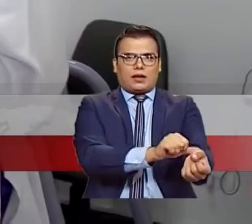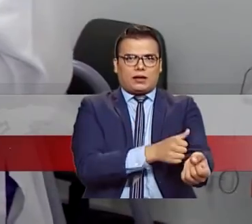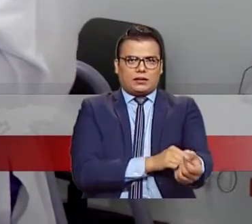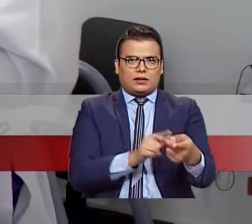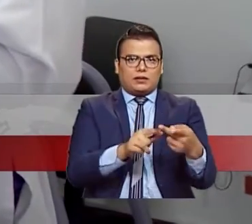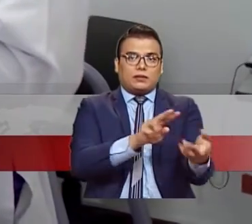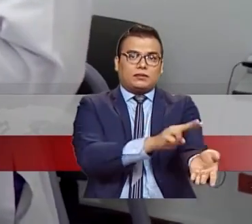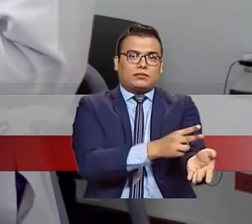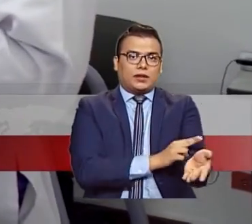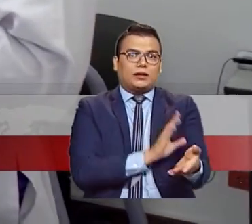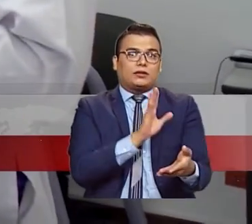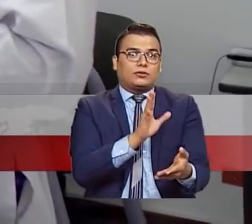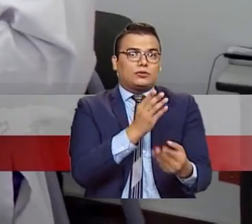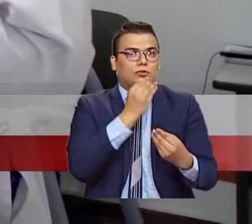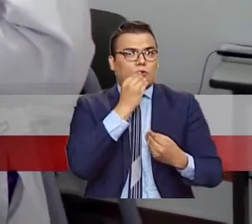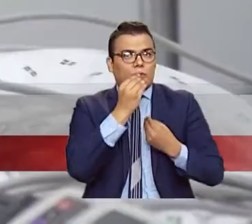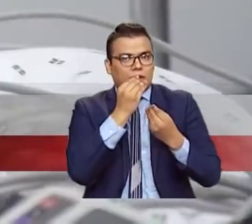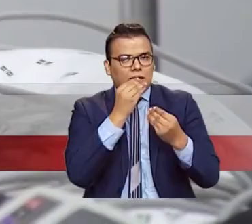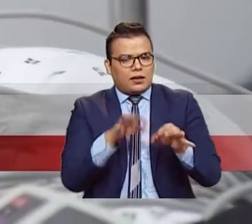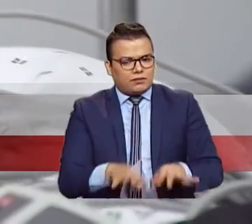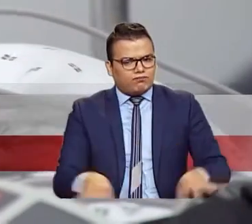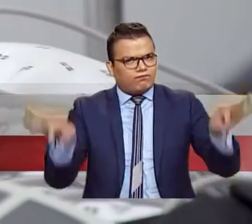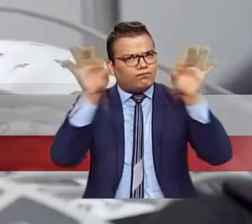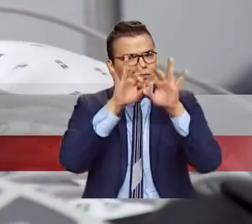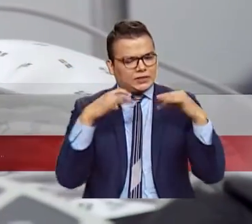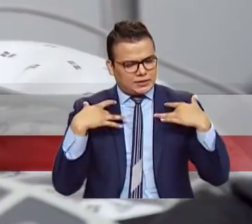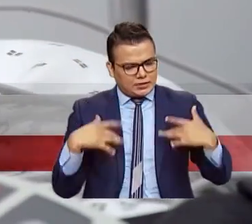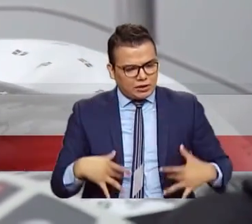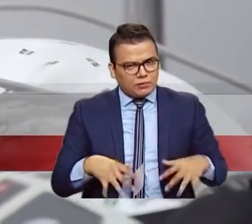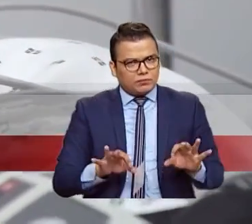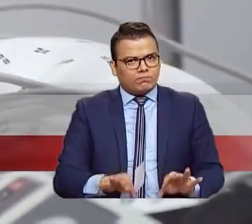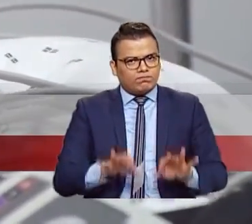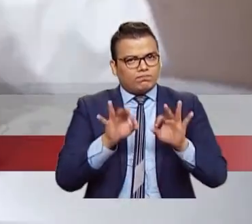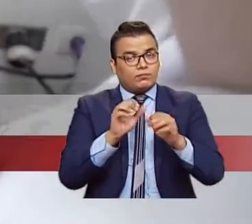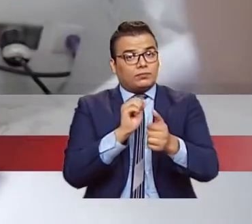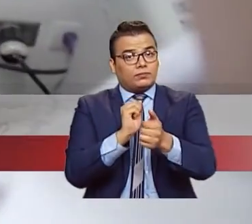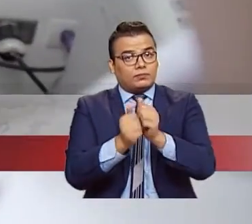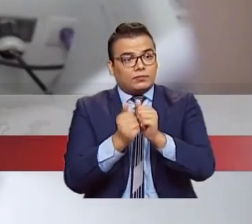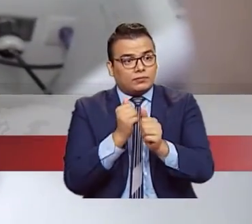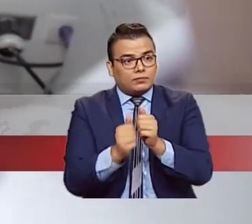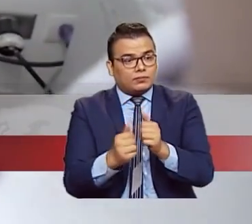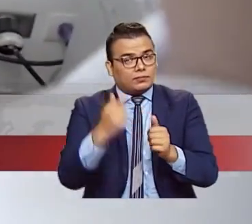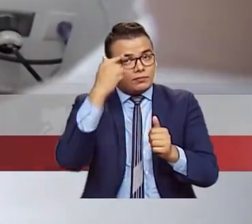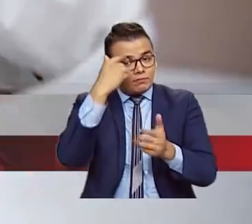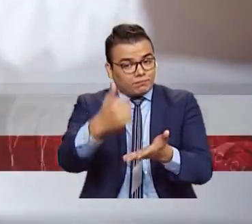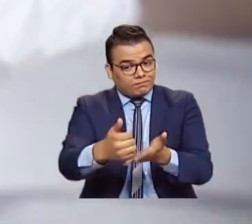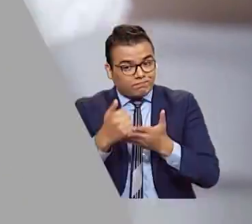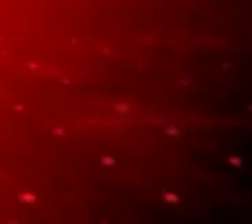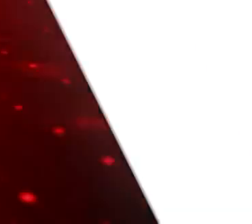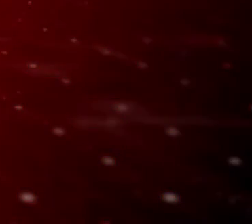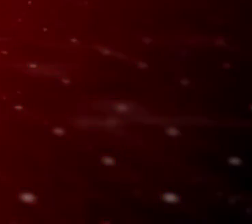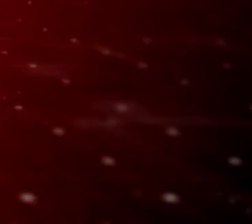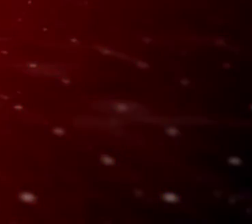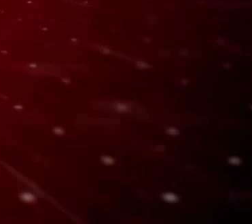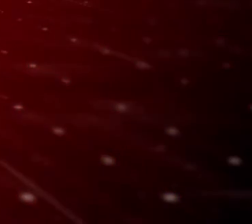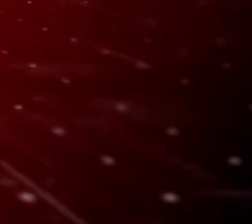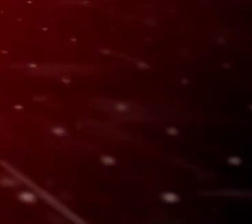tener hábitos alimenticios saludables y hacer deporte es fundamental para prevenir esta enfermedad